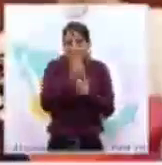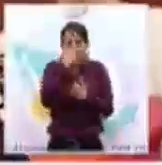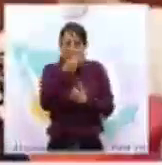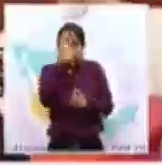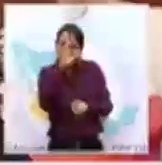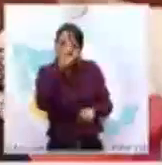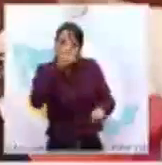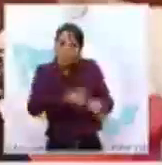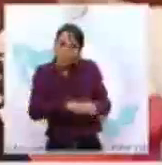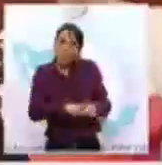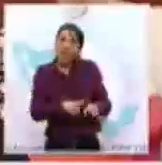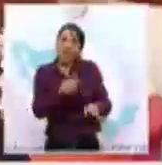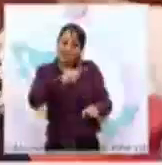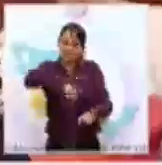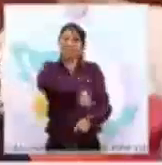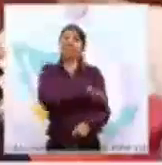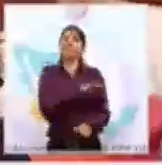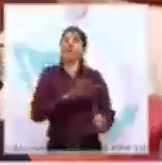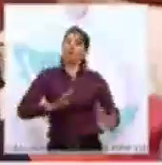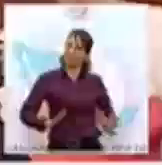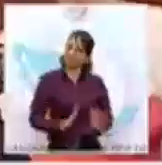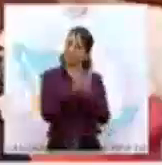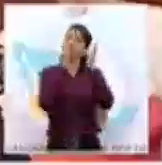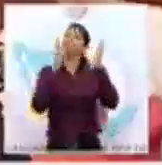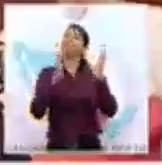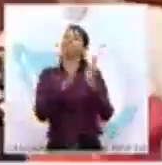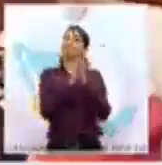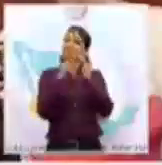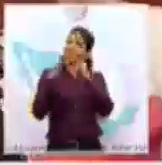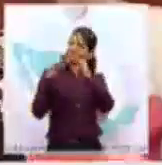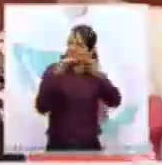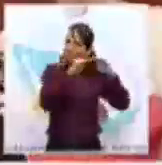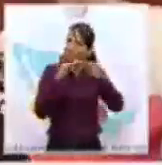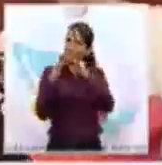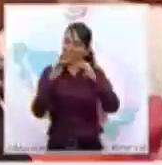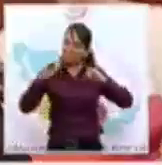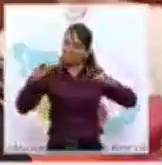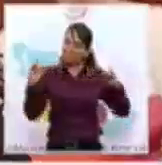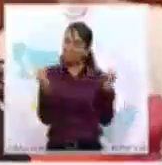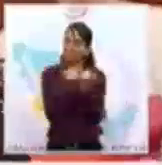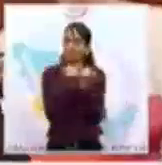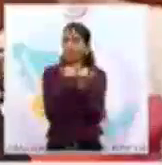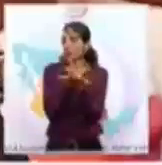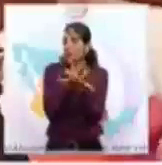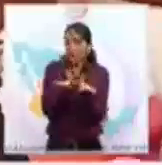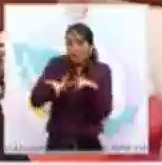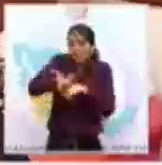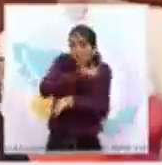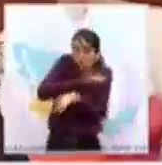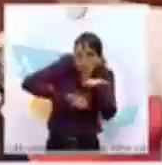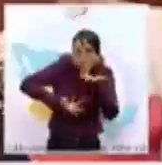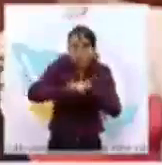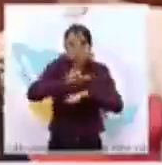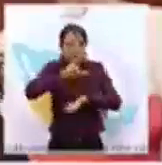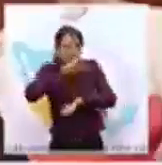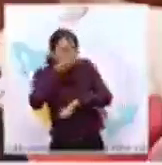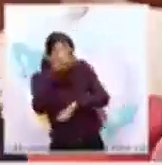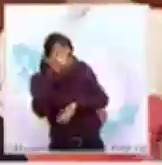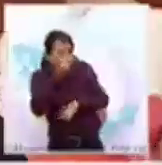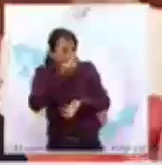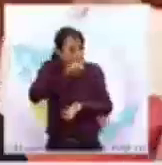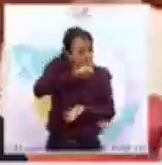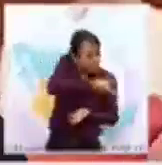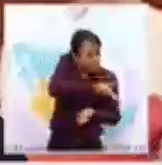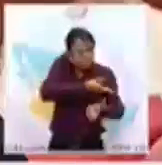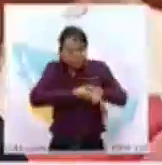la cultura, viendo la cultura como este tema que nos genera formas compartidas de aprender, de creer, de actuar, de percibir, y